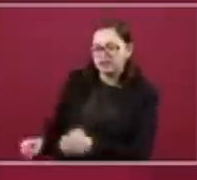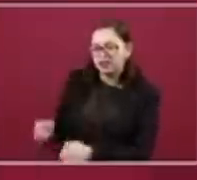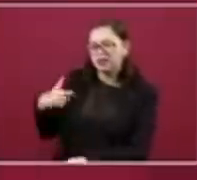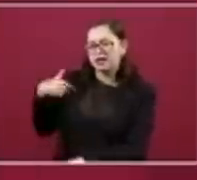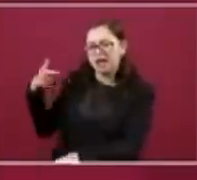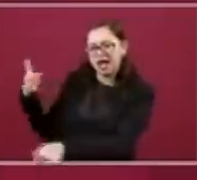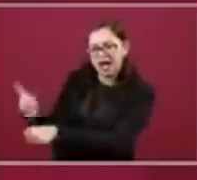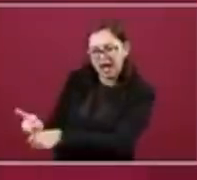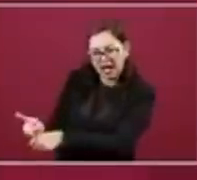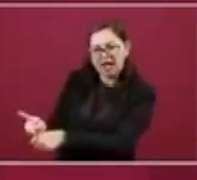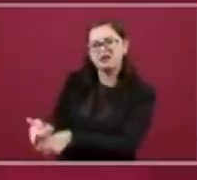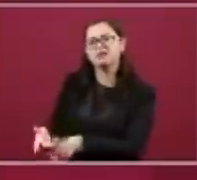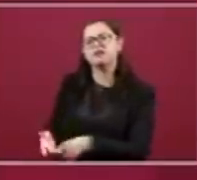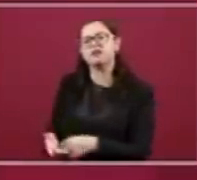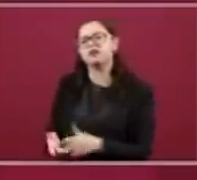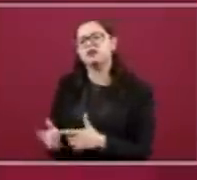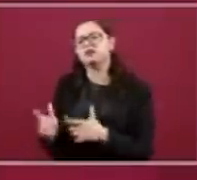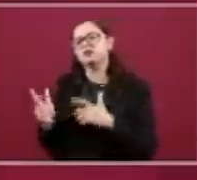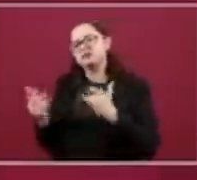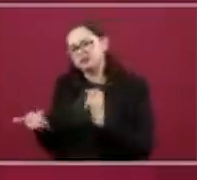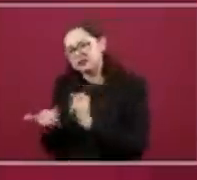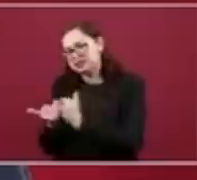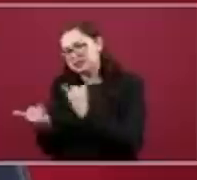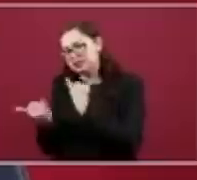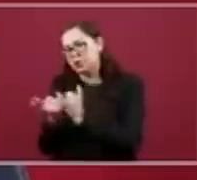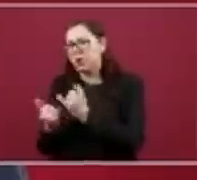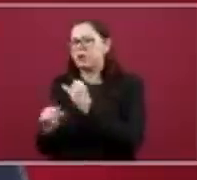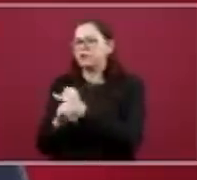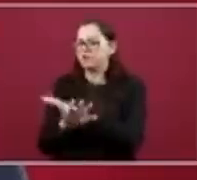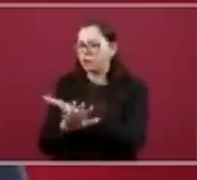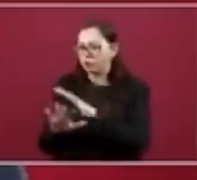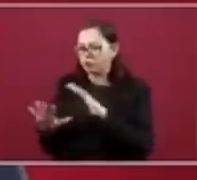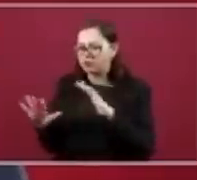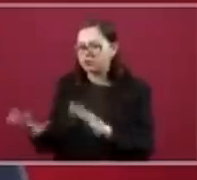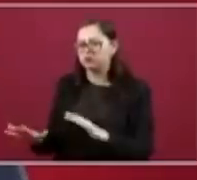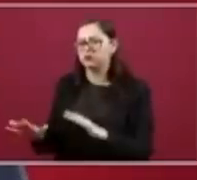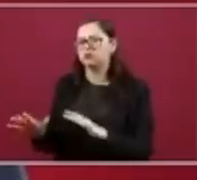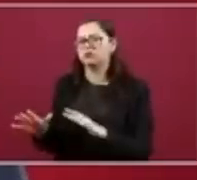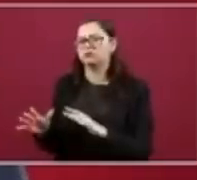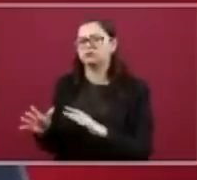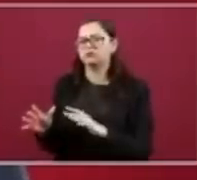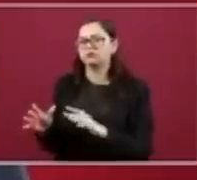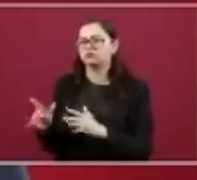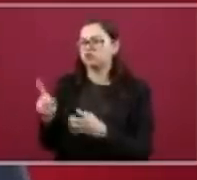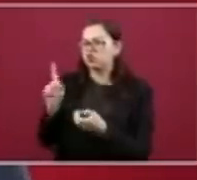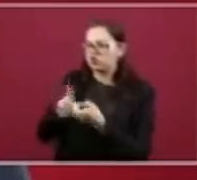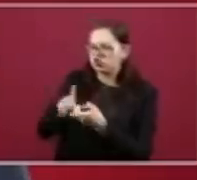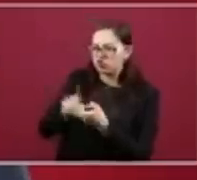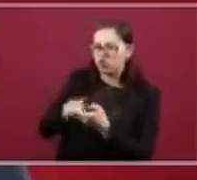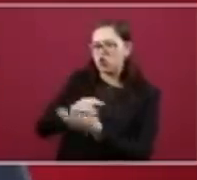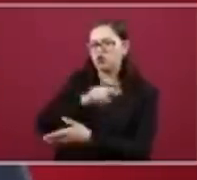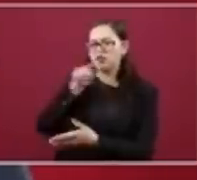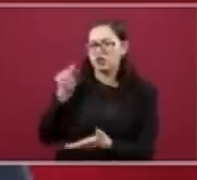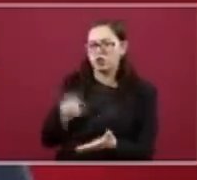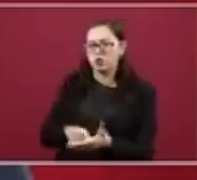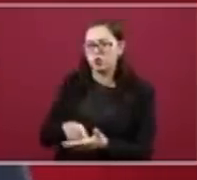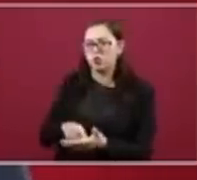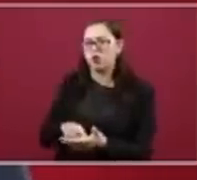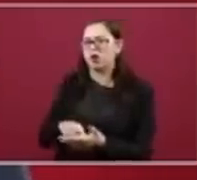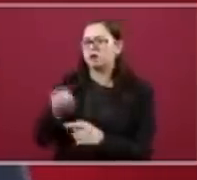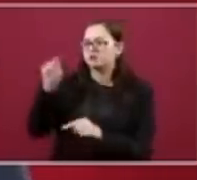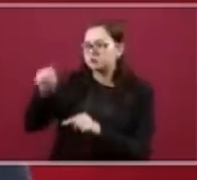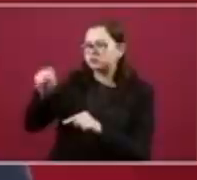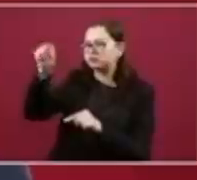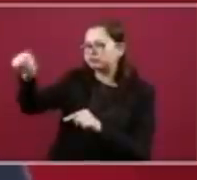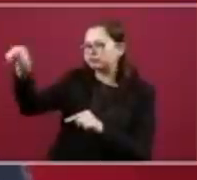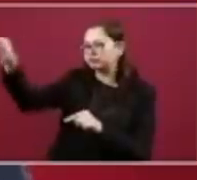Las operaciones o la explotación de la información sobre ubicación de armas en determinados